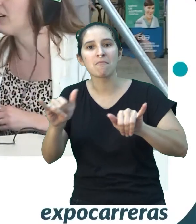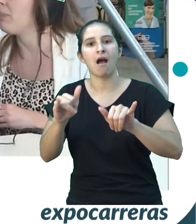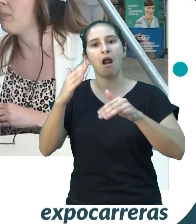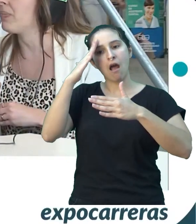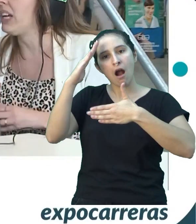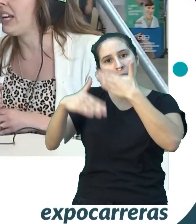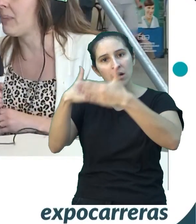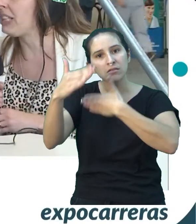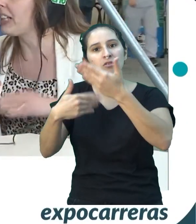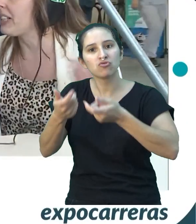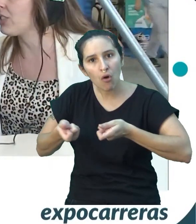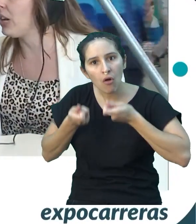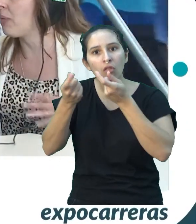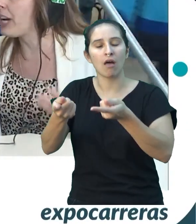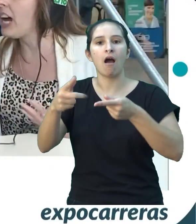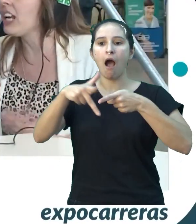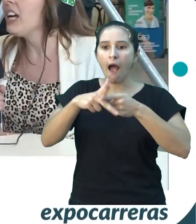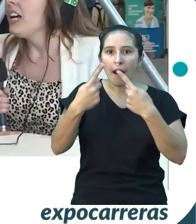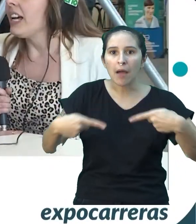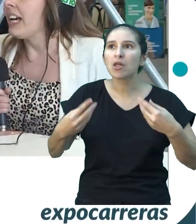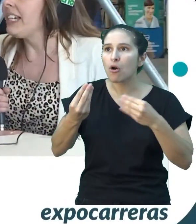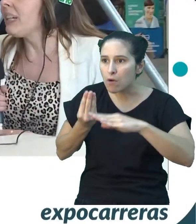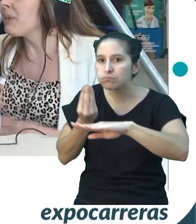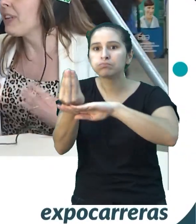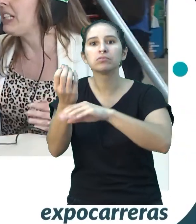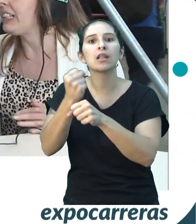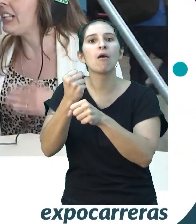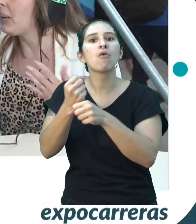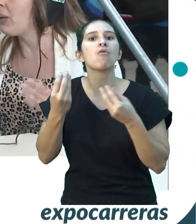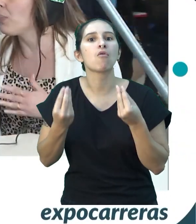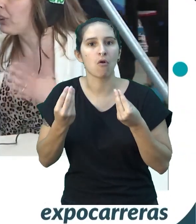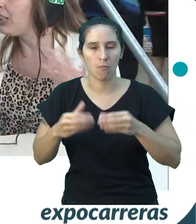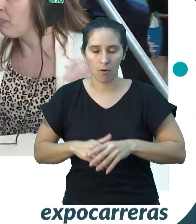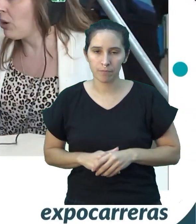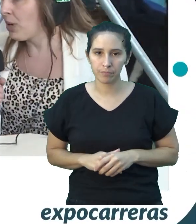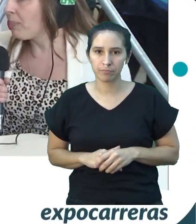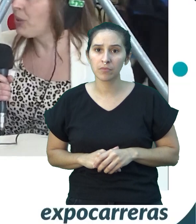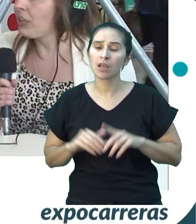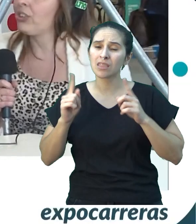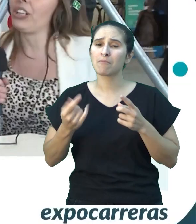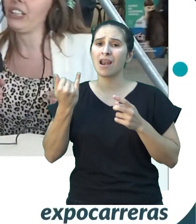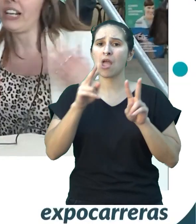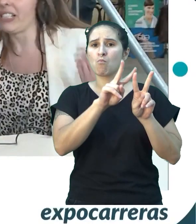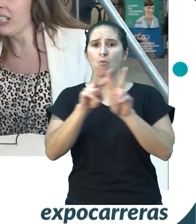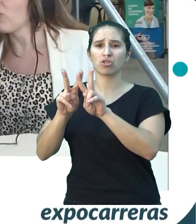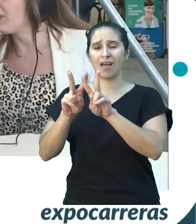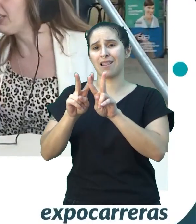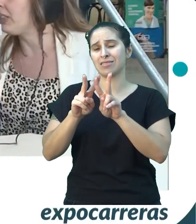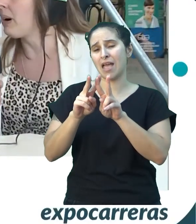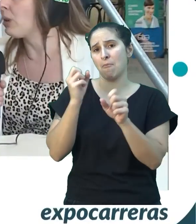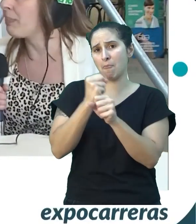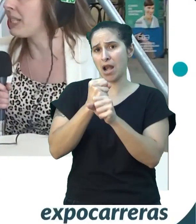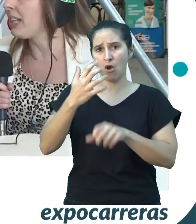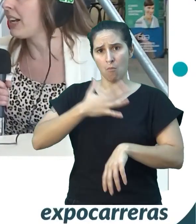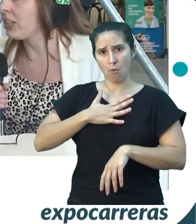en herramientas de inserción laboral y también facilitarla a través de un portal de empleo propio nuestro, que tengan acceso a ofertas de